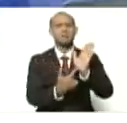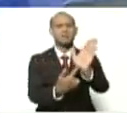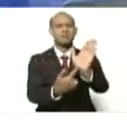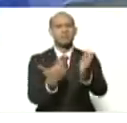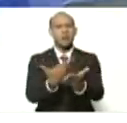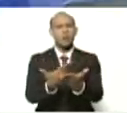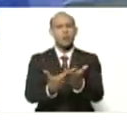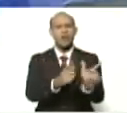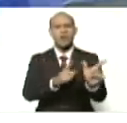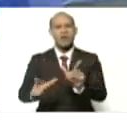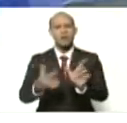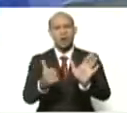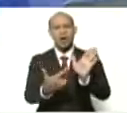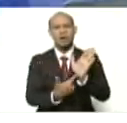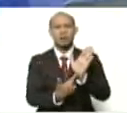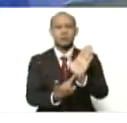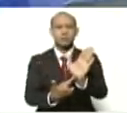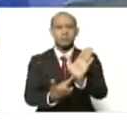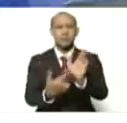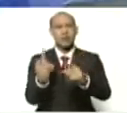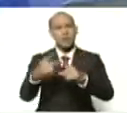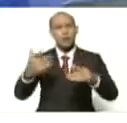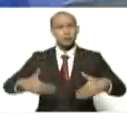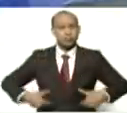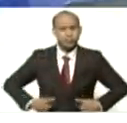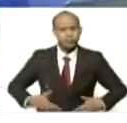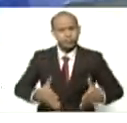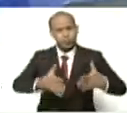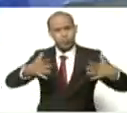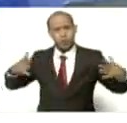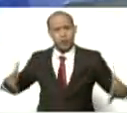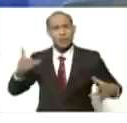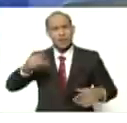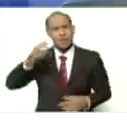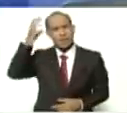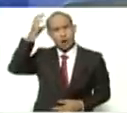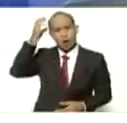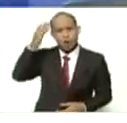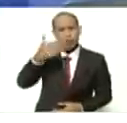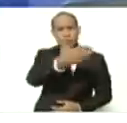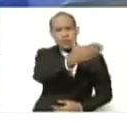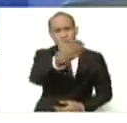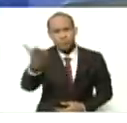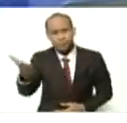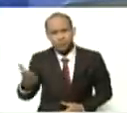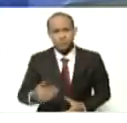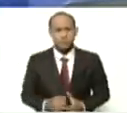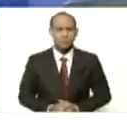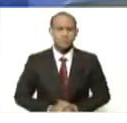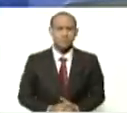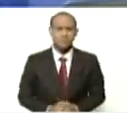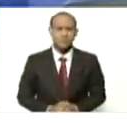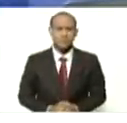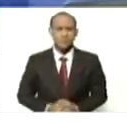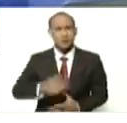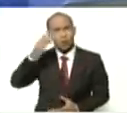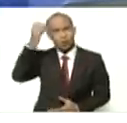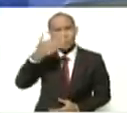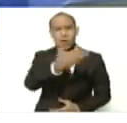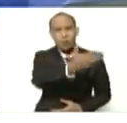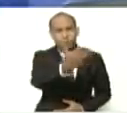esfuerzo pero sobre todo amerita de la conciencia tuya compatriota de tu